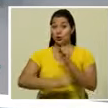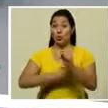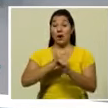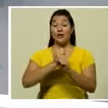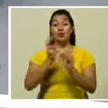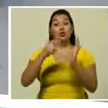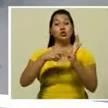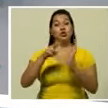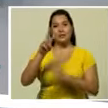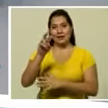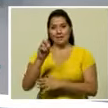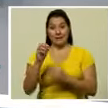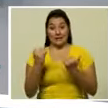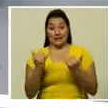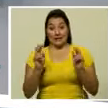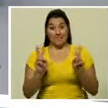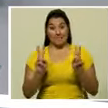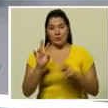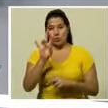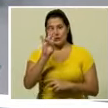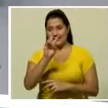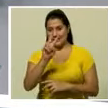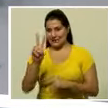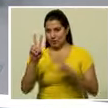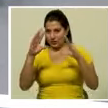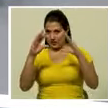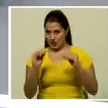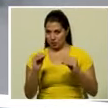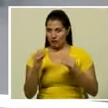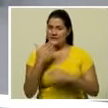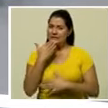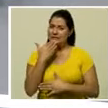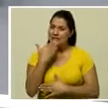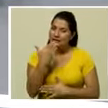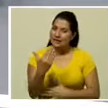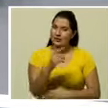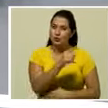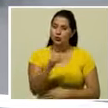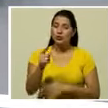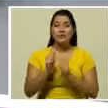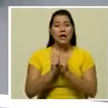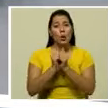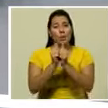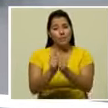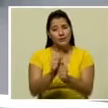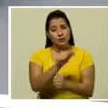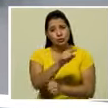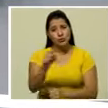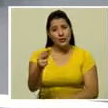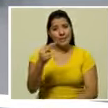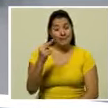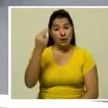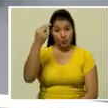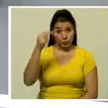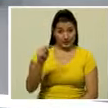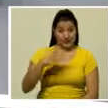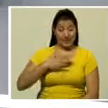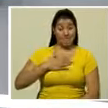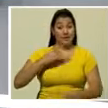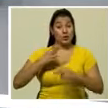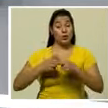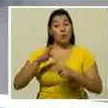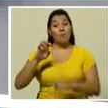en vivo a las 7 de la noche con 2 minutos. Les agradecemos que nos acompañen y que se informen con nosotros. Soy